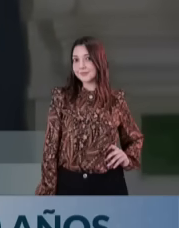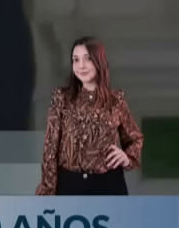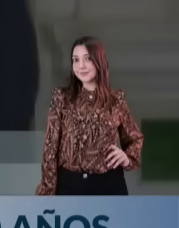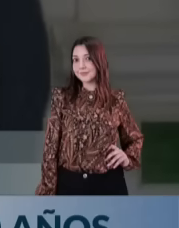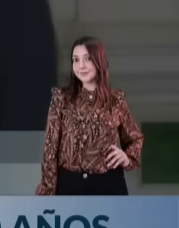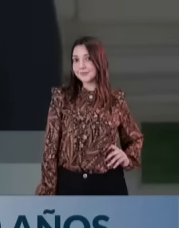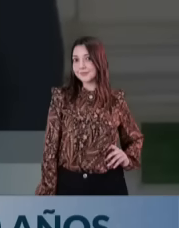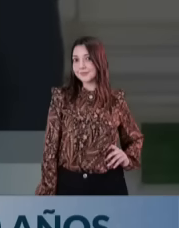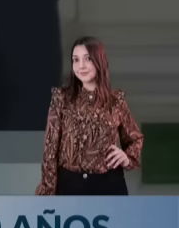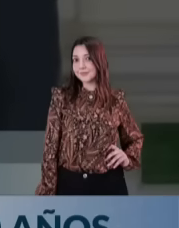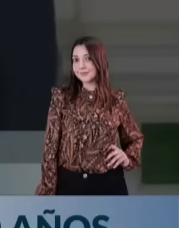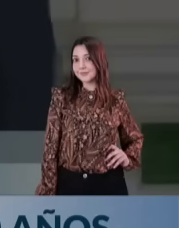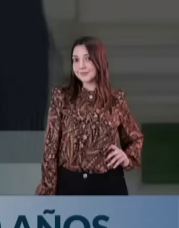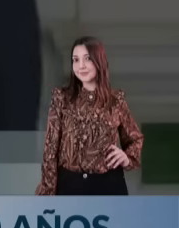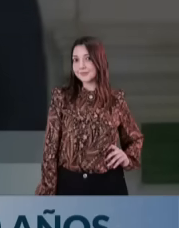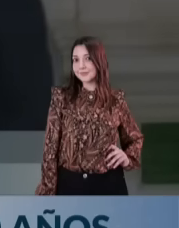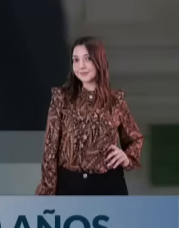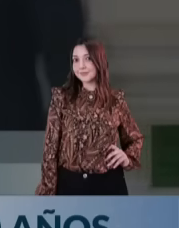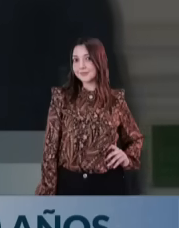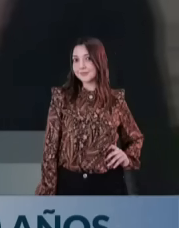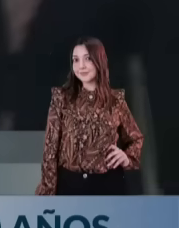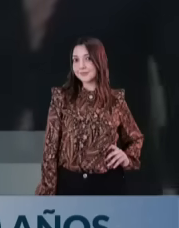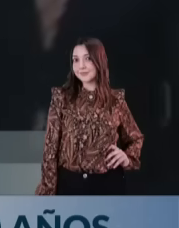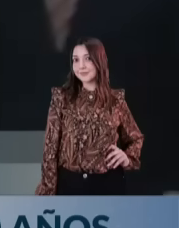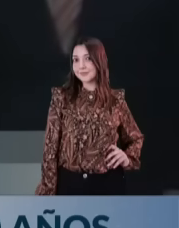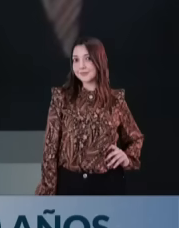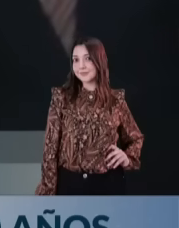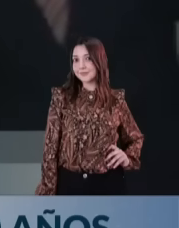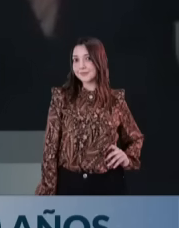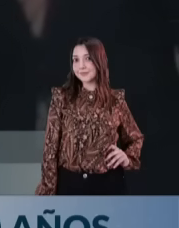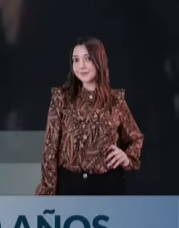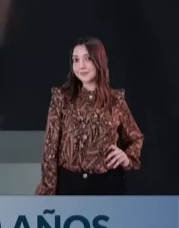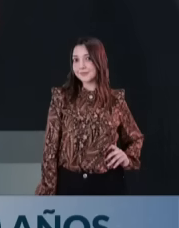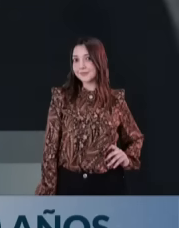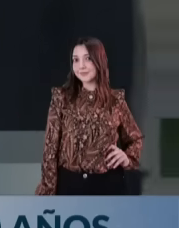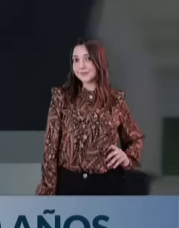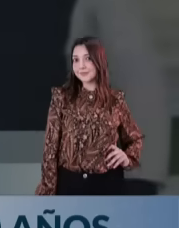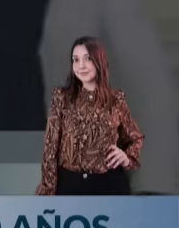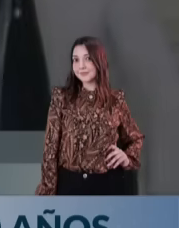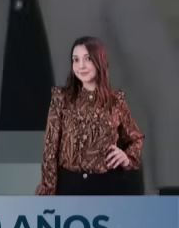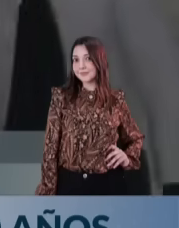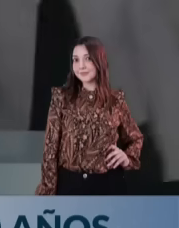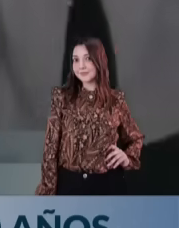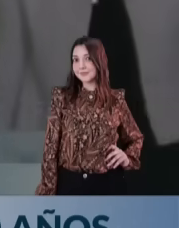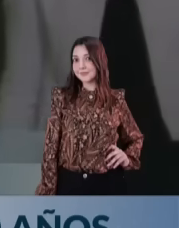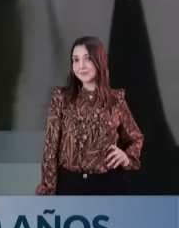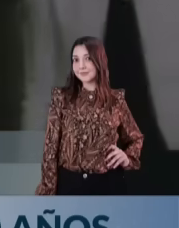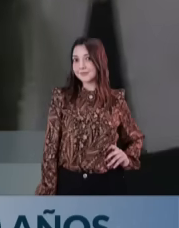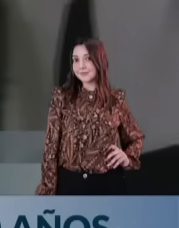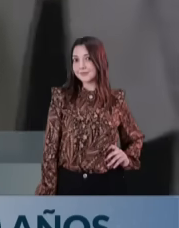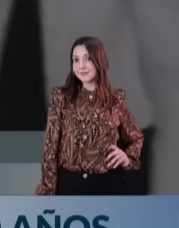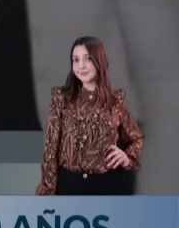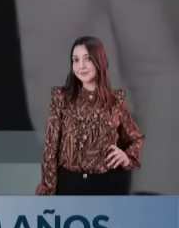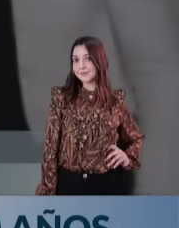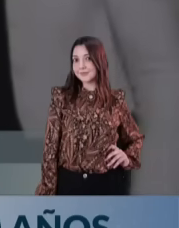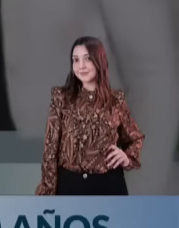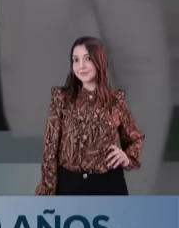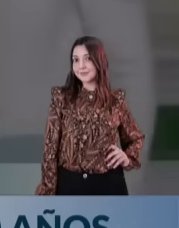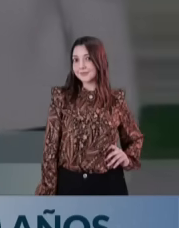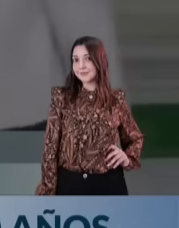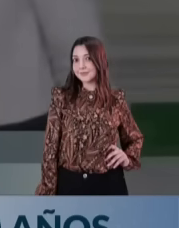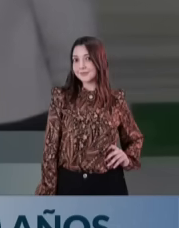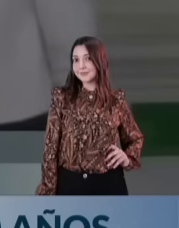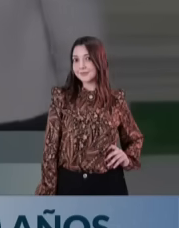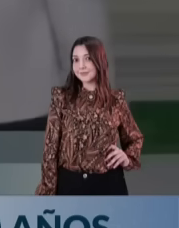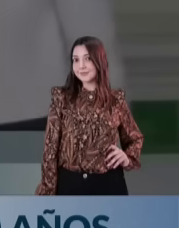Así comienza esta declaración de Chile Vamos, que entre varias cosas habla de terrorismo y no menciona la palabra dictadura.